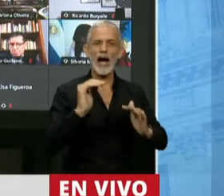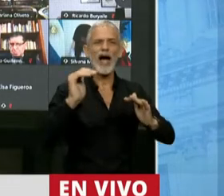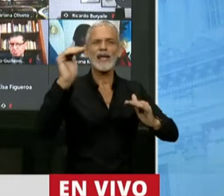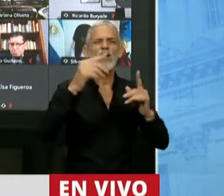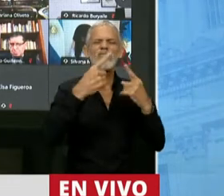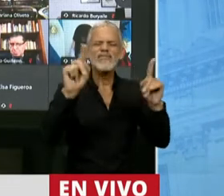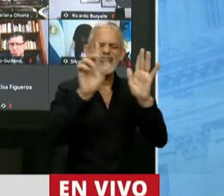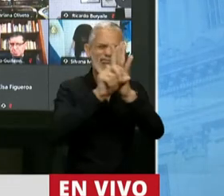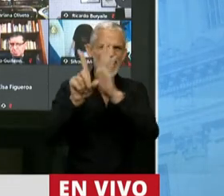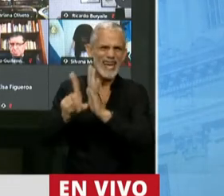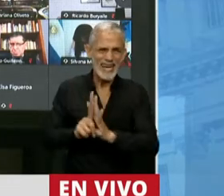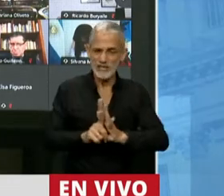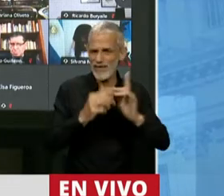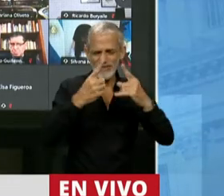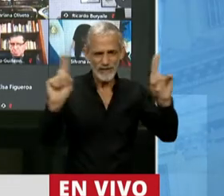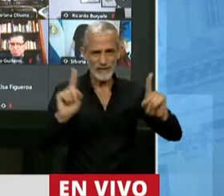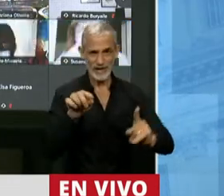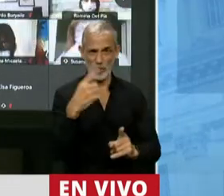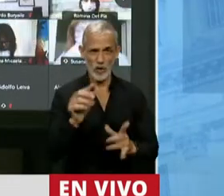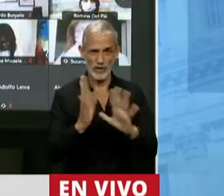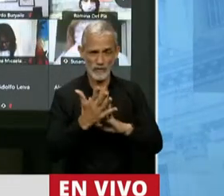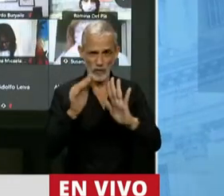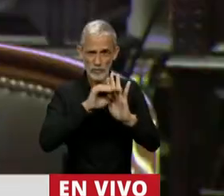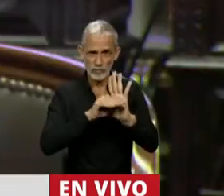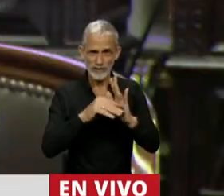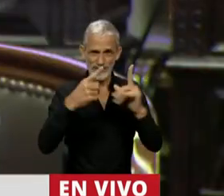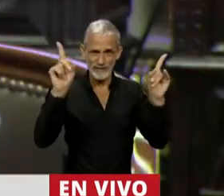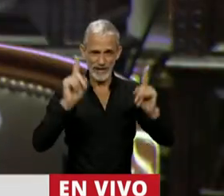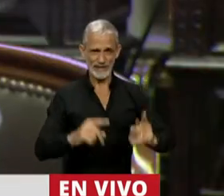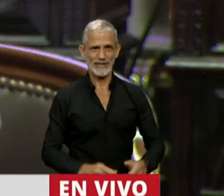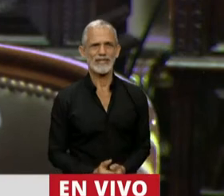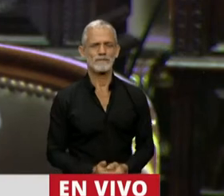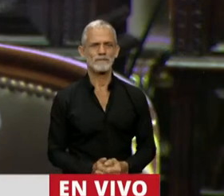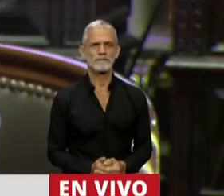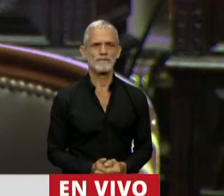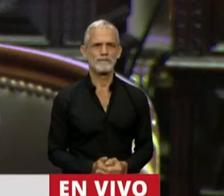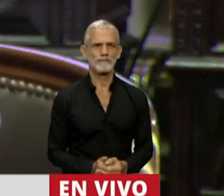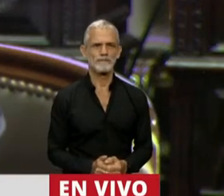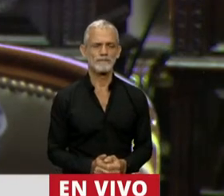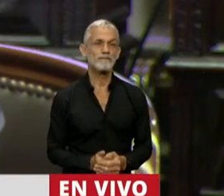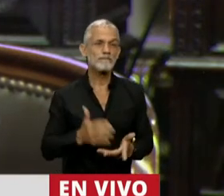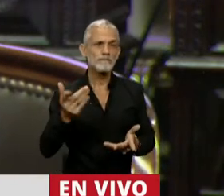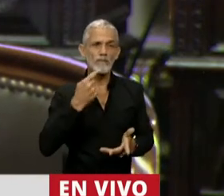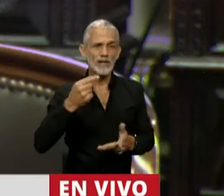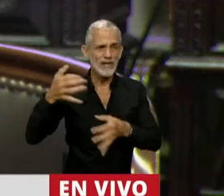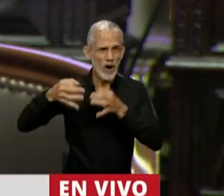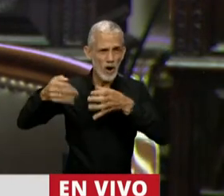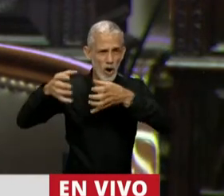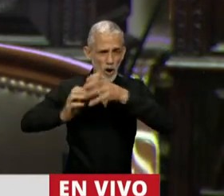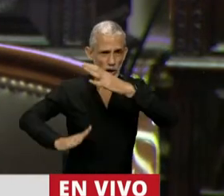las leyes o de otro tipo de normas. Fíjese, dice la Corte, y